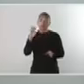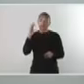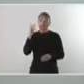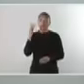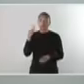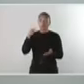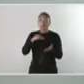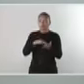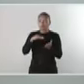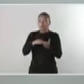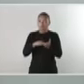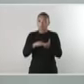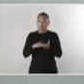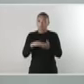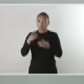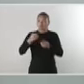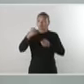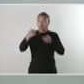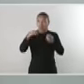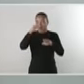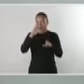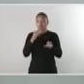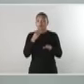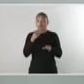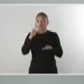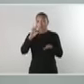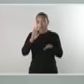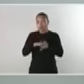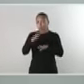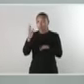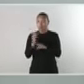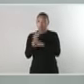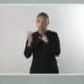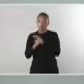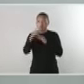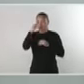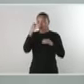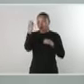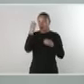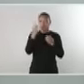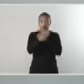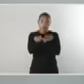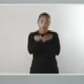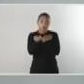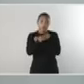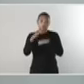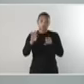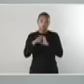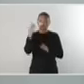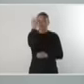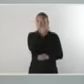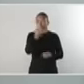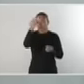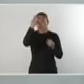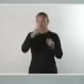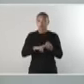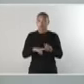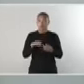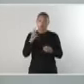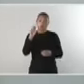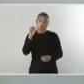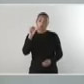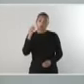representan a esos cuatro rubros los voy a aplicar al tema de Educación mucho educación escuelas en los 43